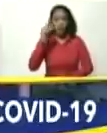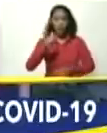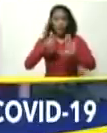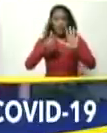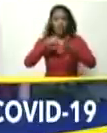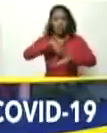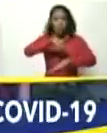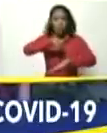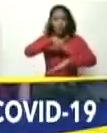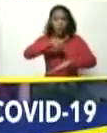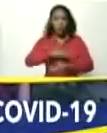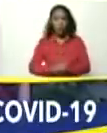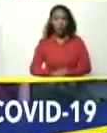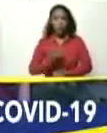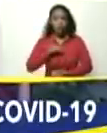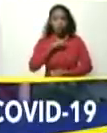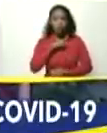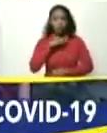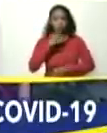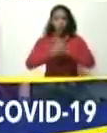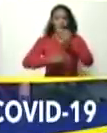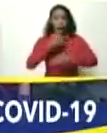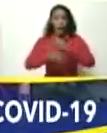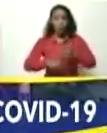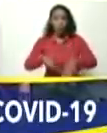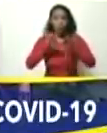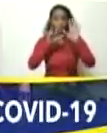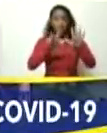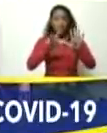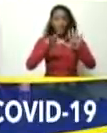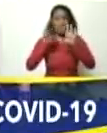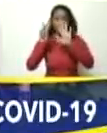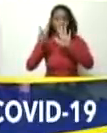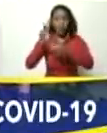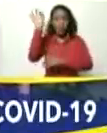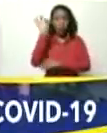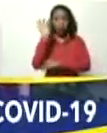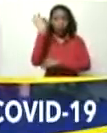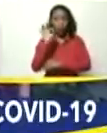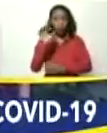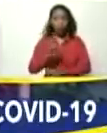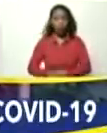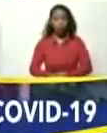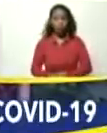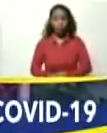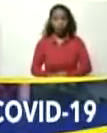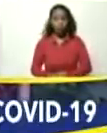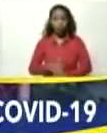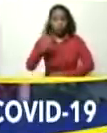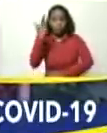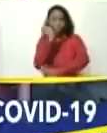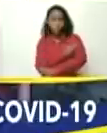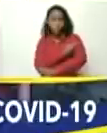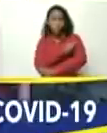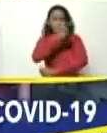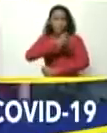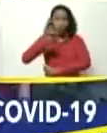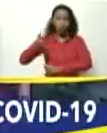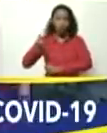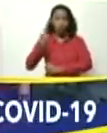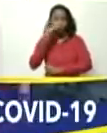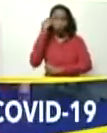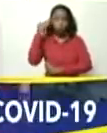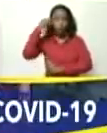4 días y 6 horas. Hemos llegado al 87% de vacunados y vacunadas